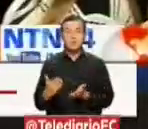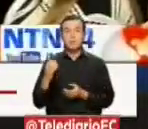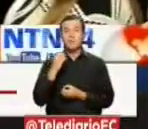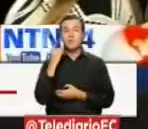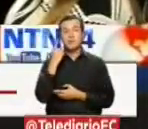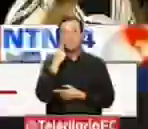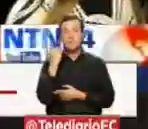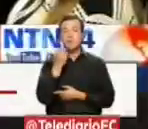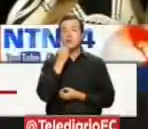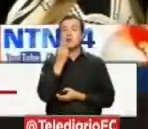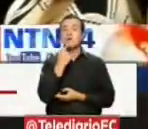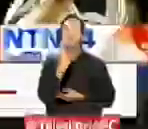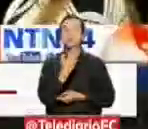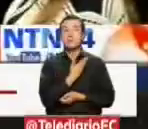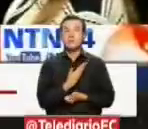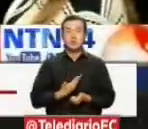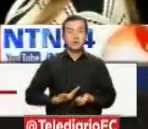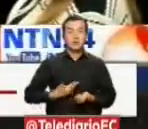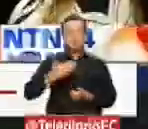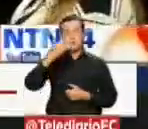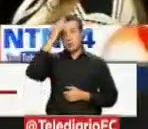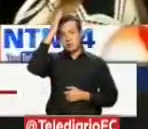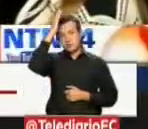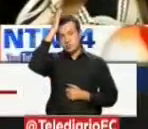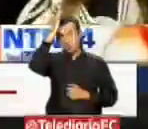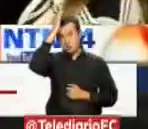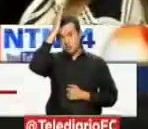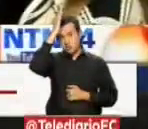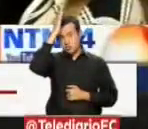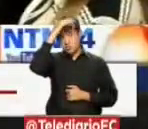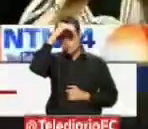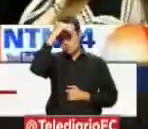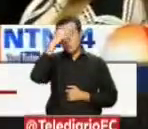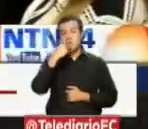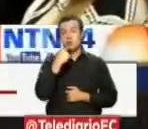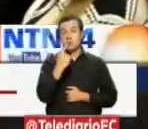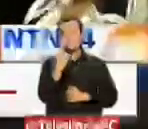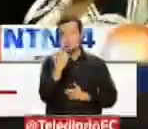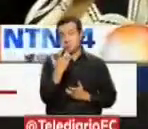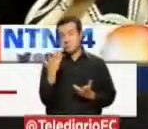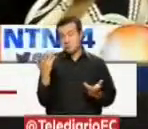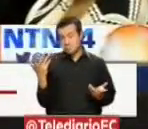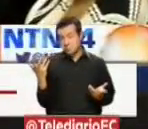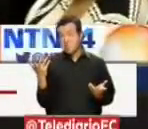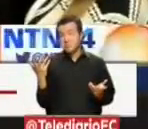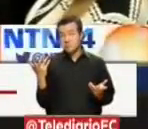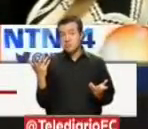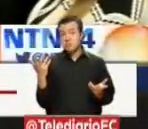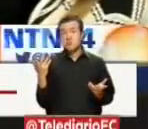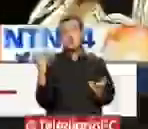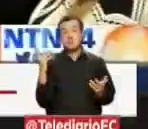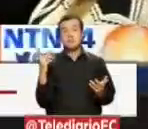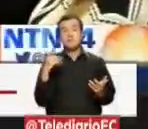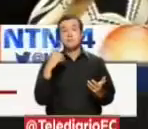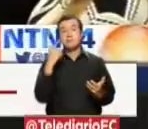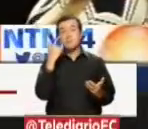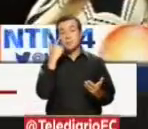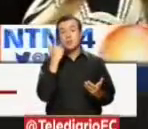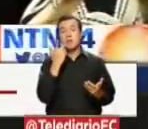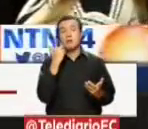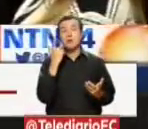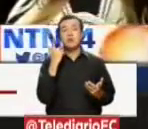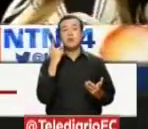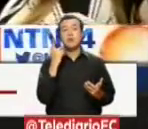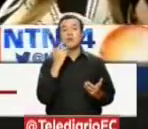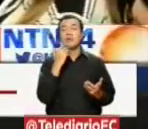donde se decía que el presidente Donald Trump había dicho que si era posible, algo así. En mitad de